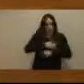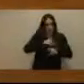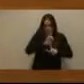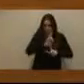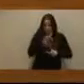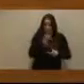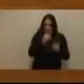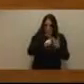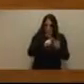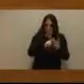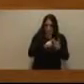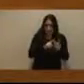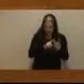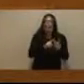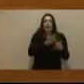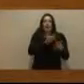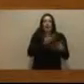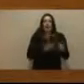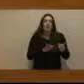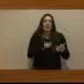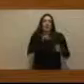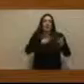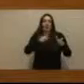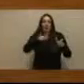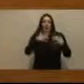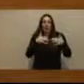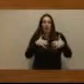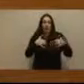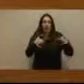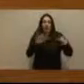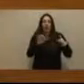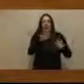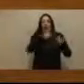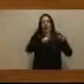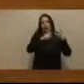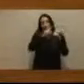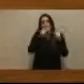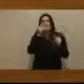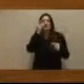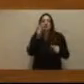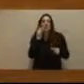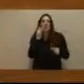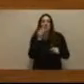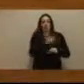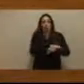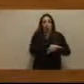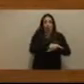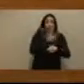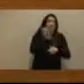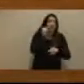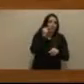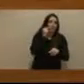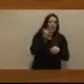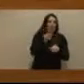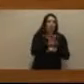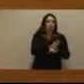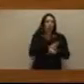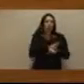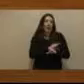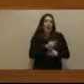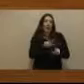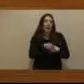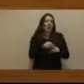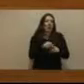es hacer creer a esta Cámara o a los asturianos que el Gobierno del Principado del señor Fernández y sus consejeros actuaron